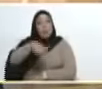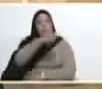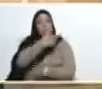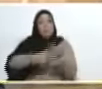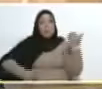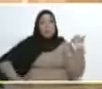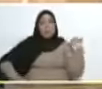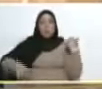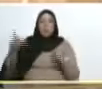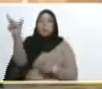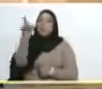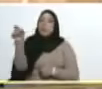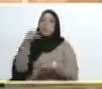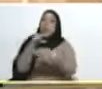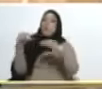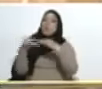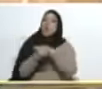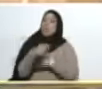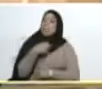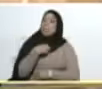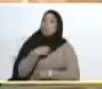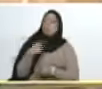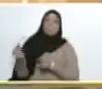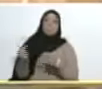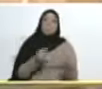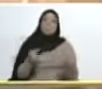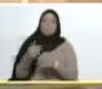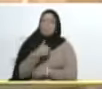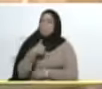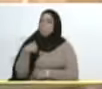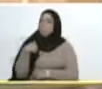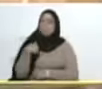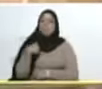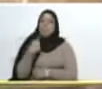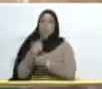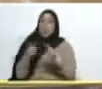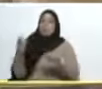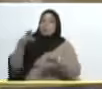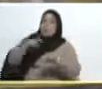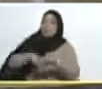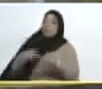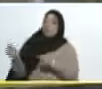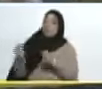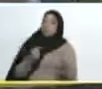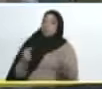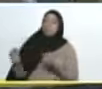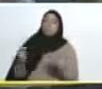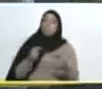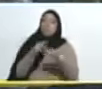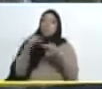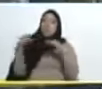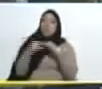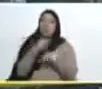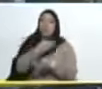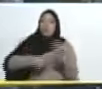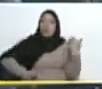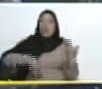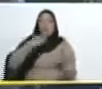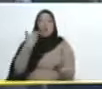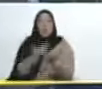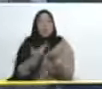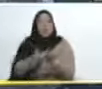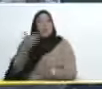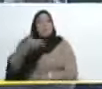presidente de Guyana, que se negaba a dialogar con Venezuela, cara a cara, con testigos de primer